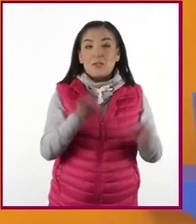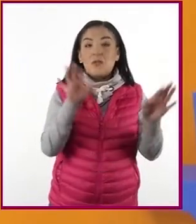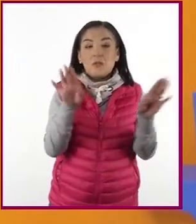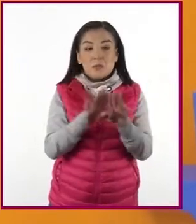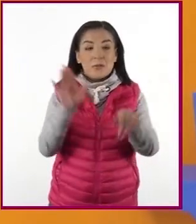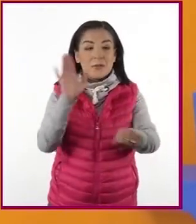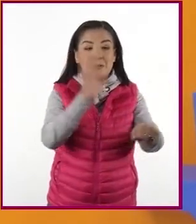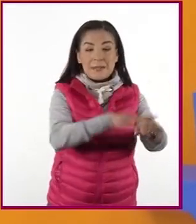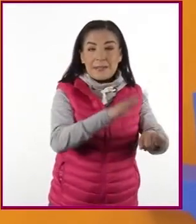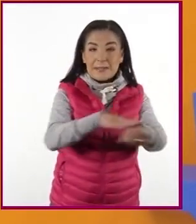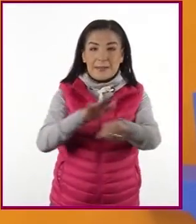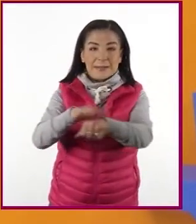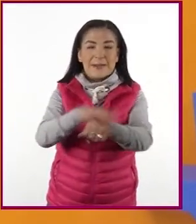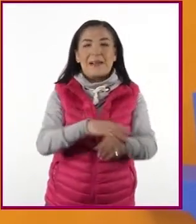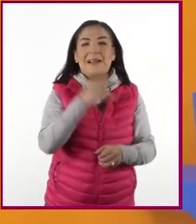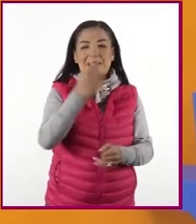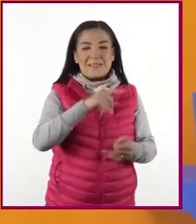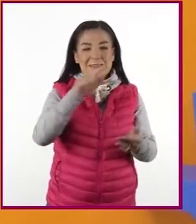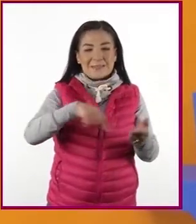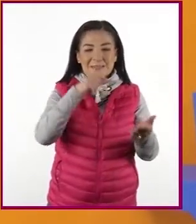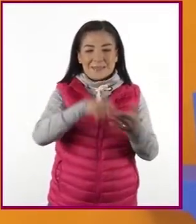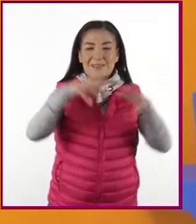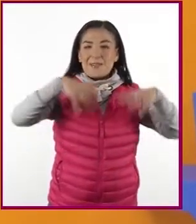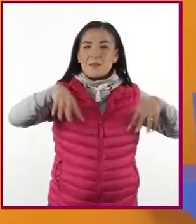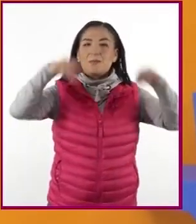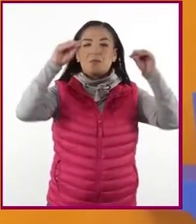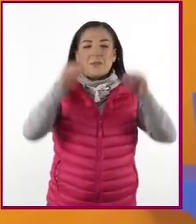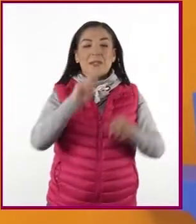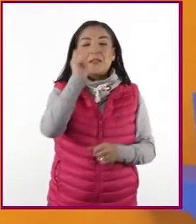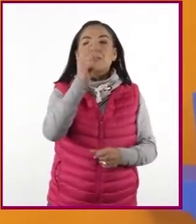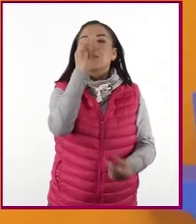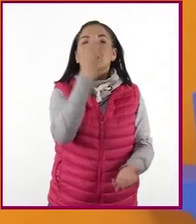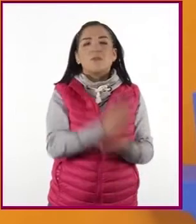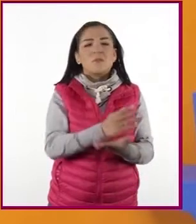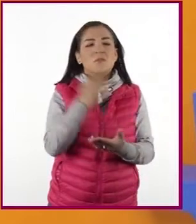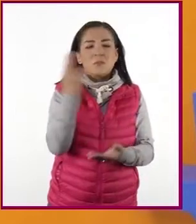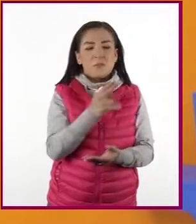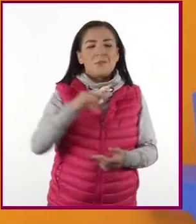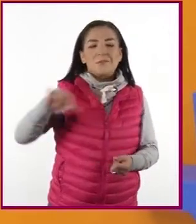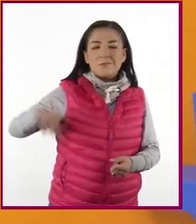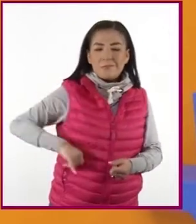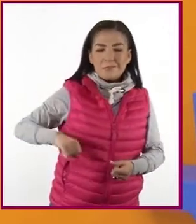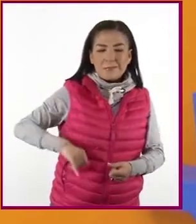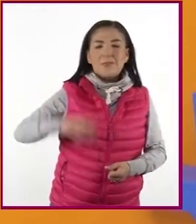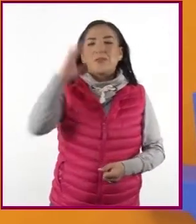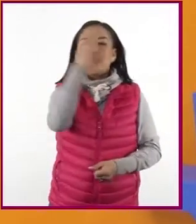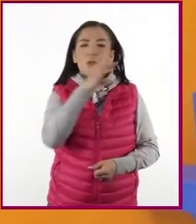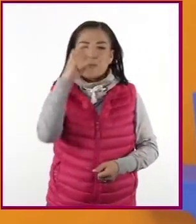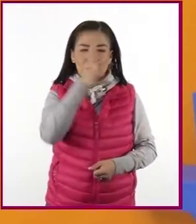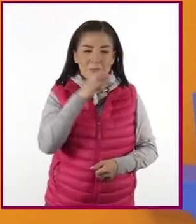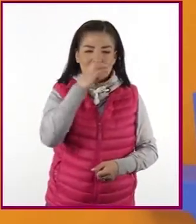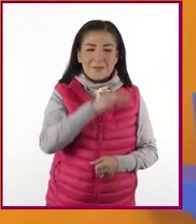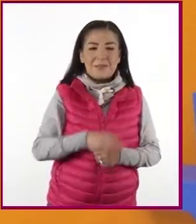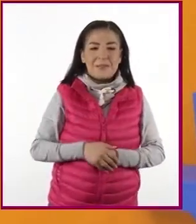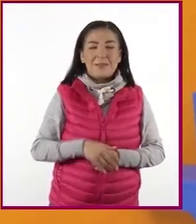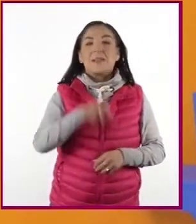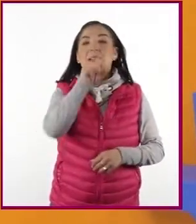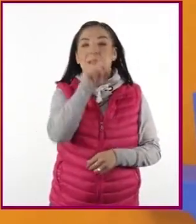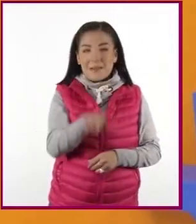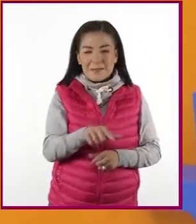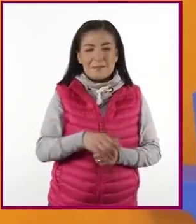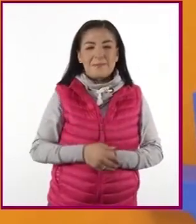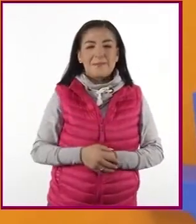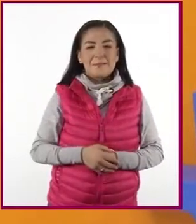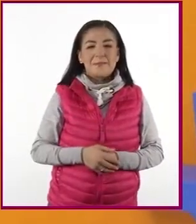circo poético solo se necesita interés y curiosidad. Además, considera que a los